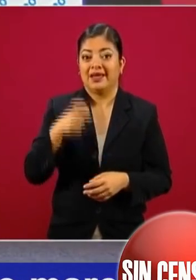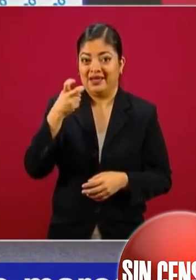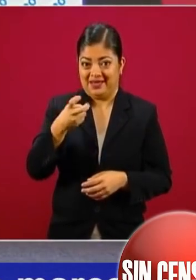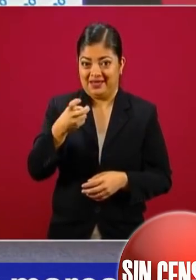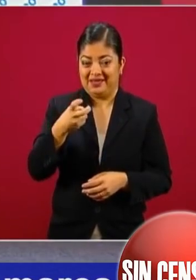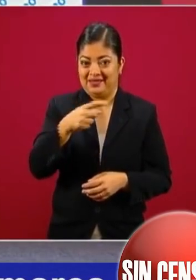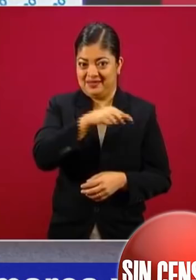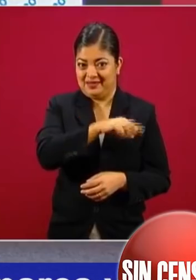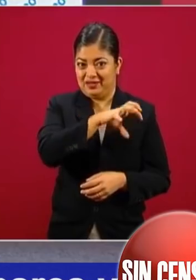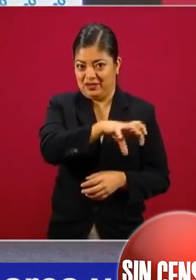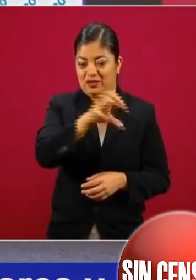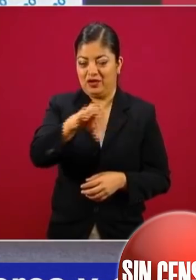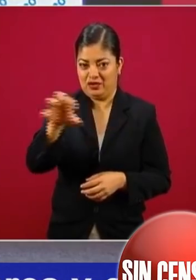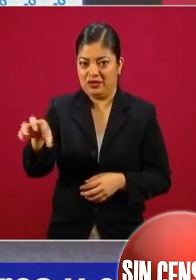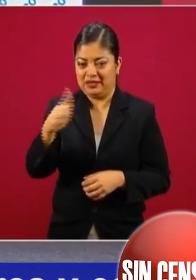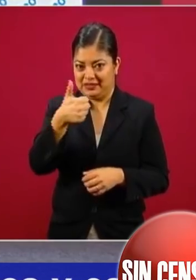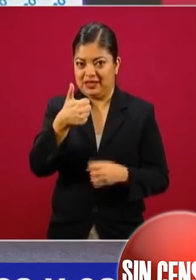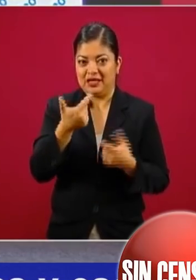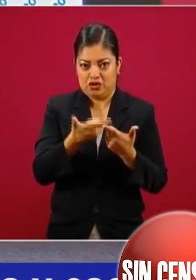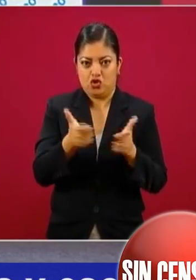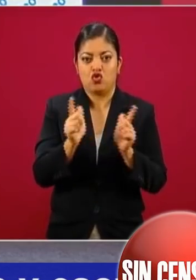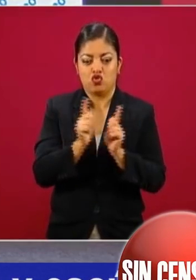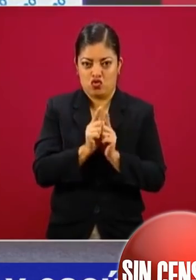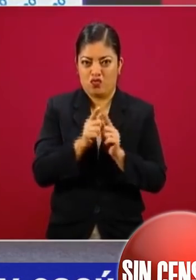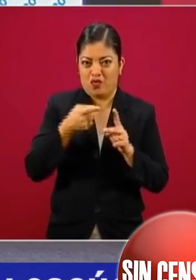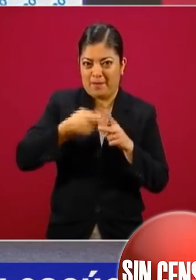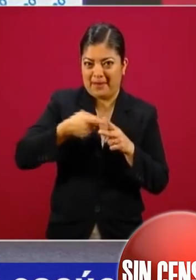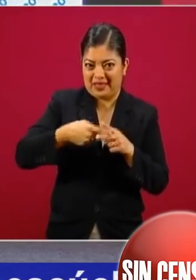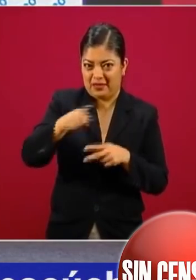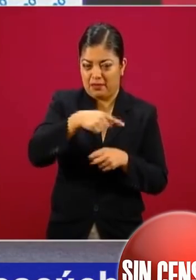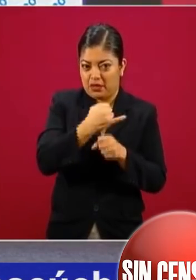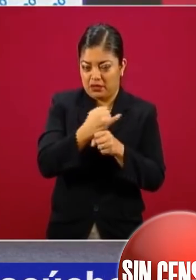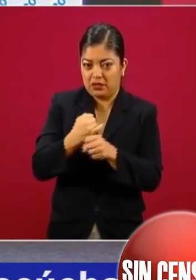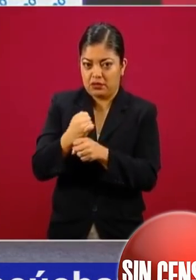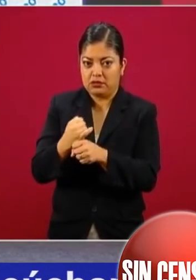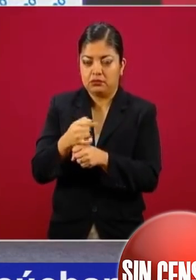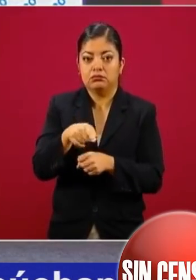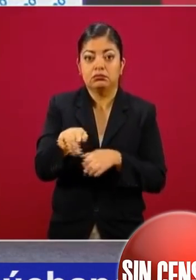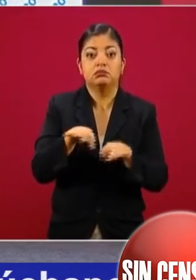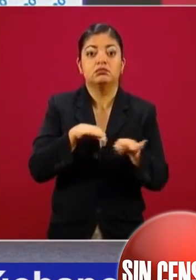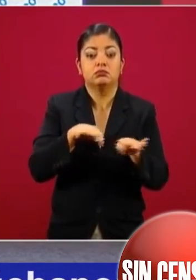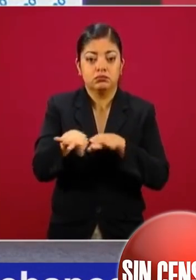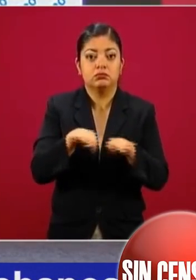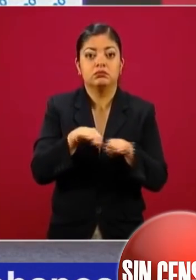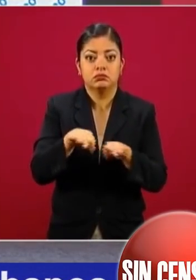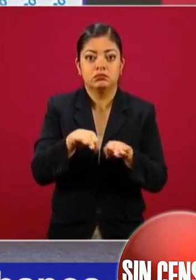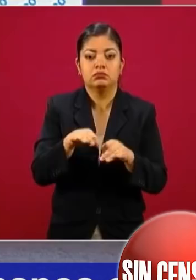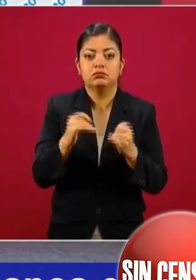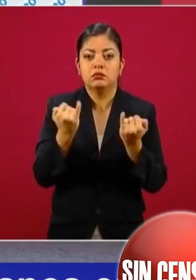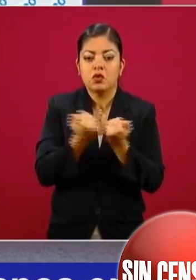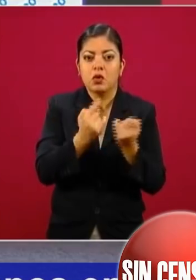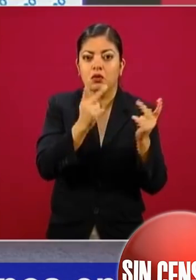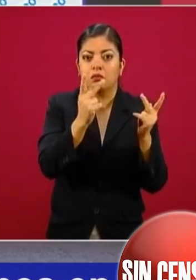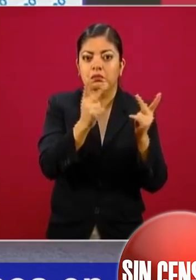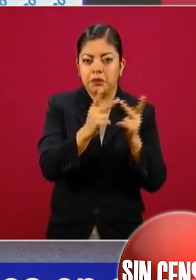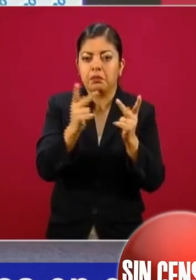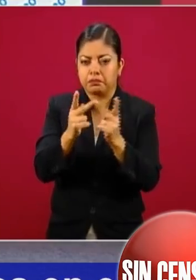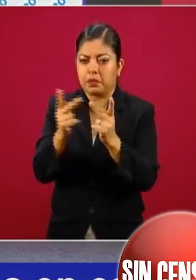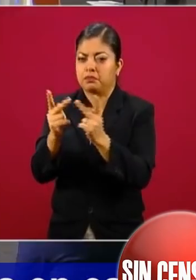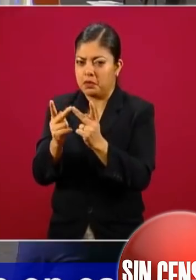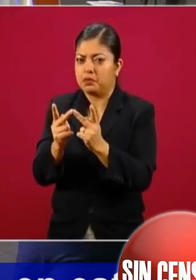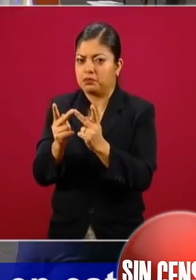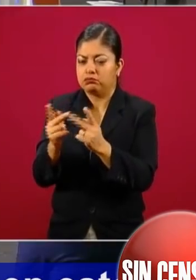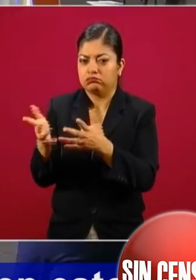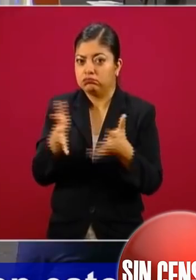en matemáticas, los 6 grupos independientemente, trabajaron en lo mismo y llegaron a conclusiones semejantes, pero